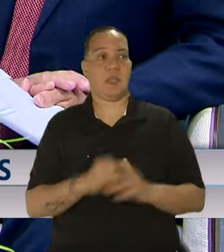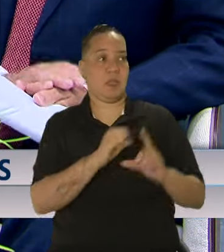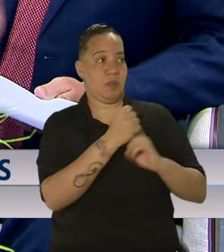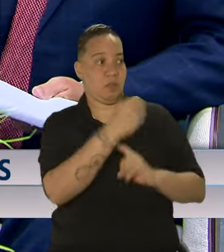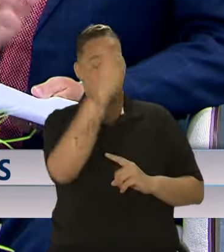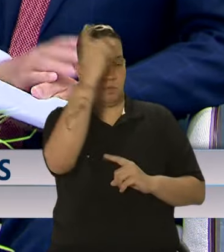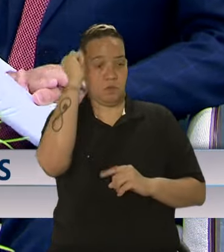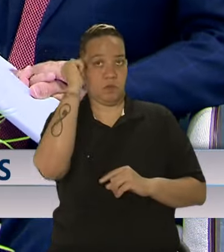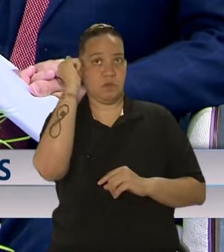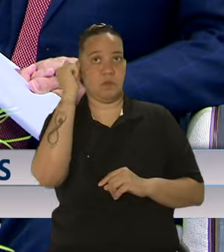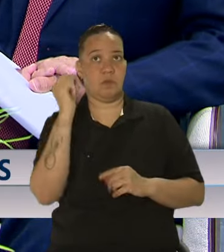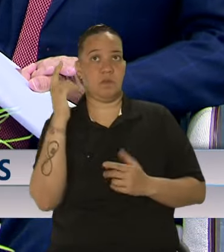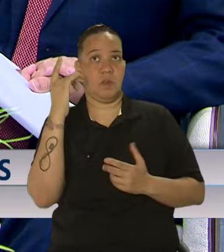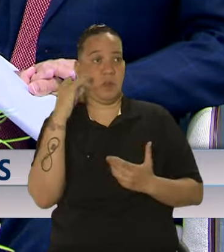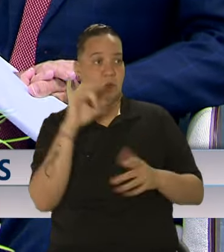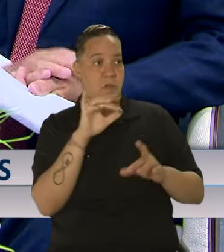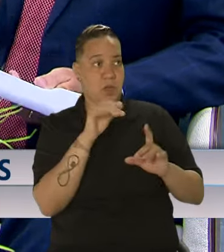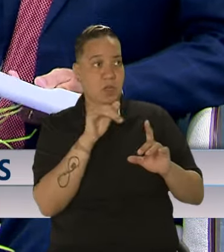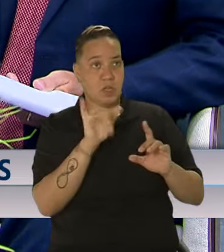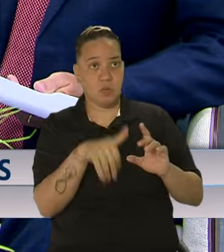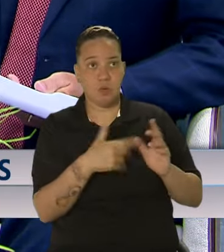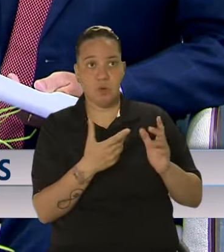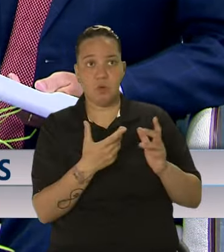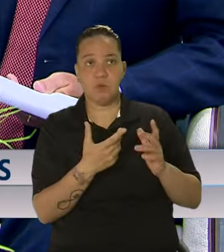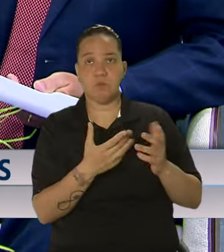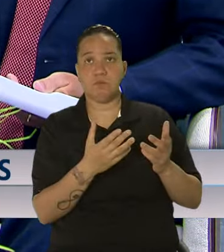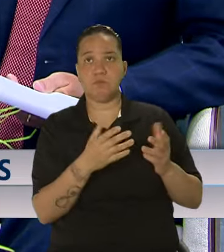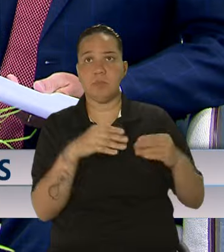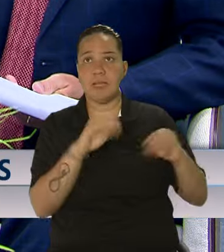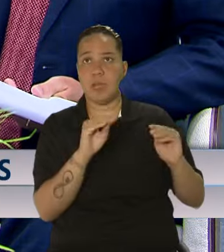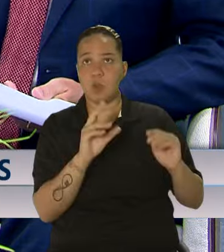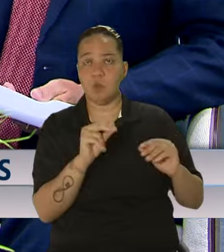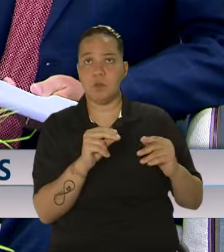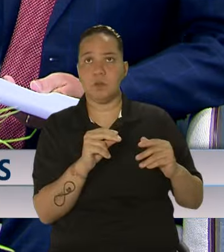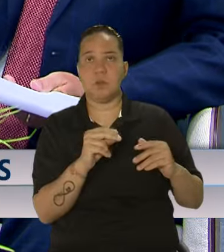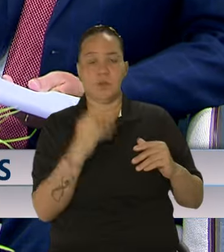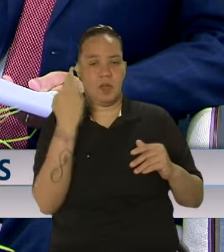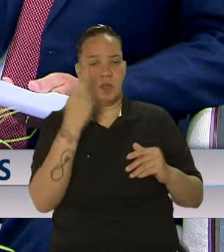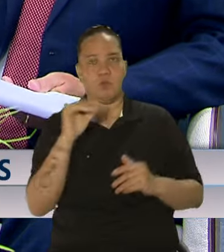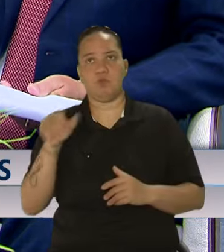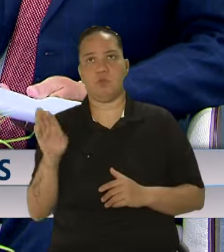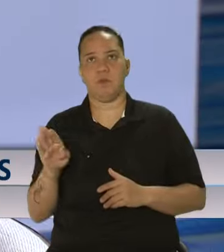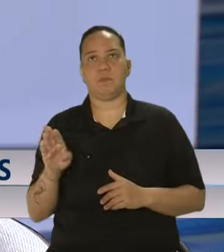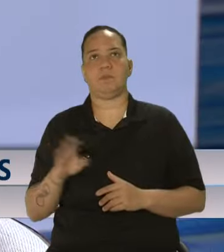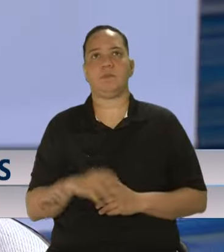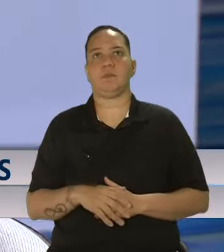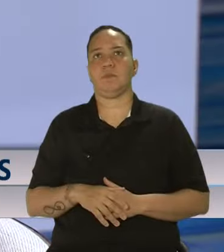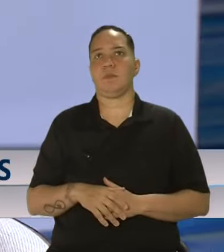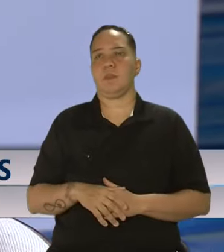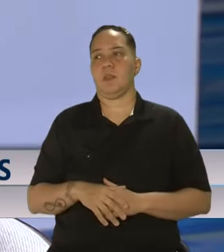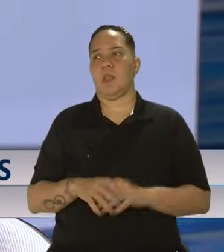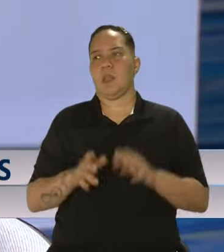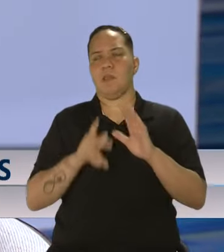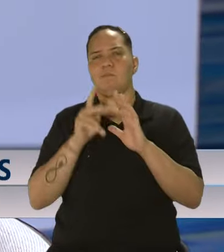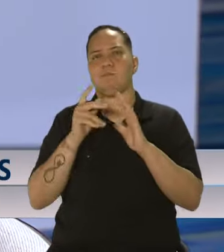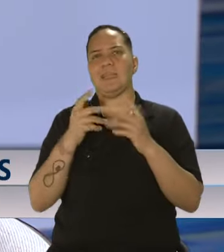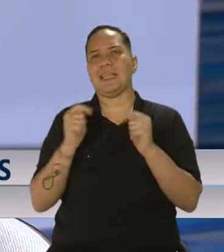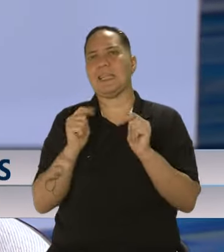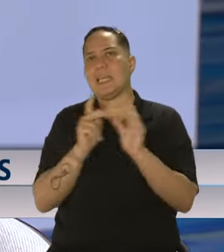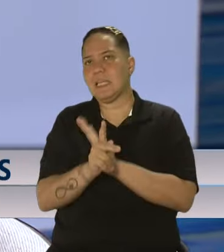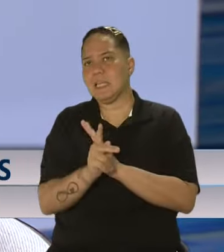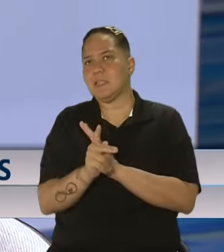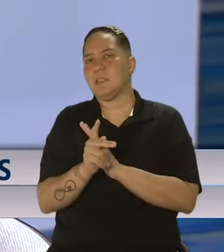candidato fuerte para esos mercados o no por por por Joe biden Verdad que es opit el atentado contra Trump demuestra